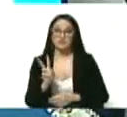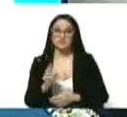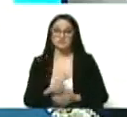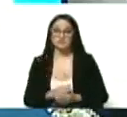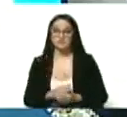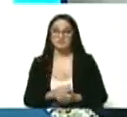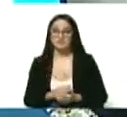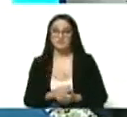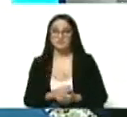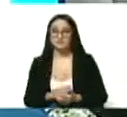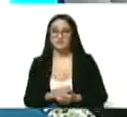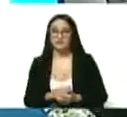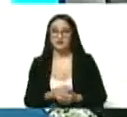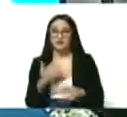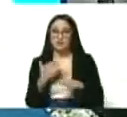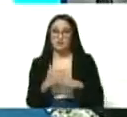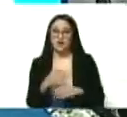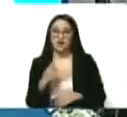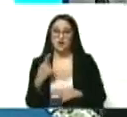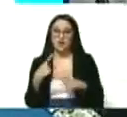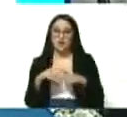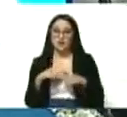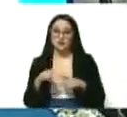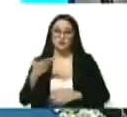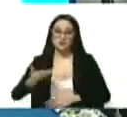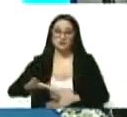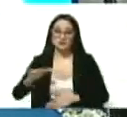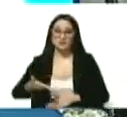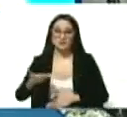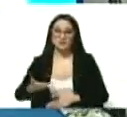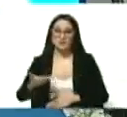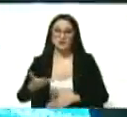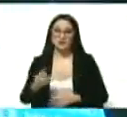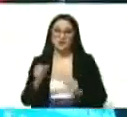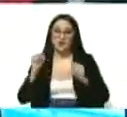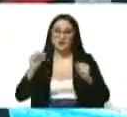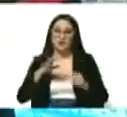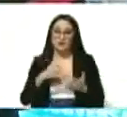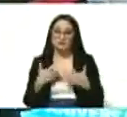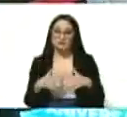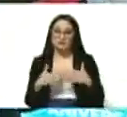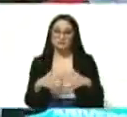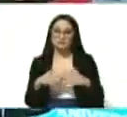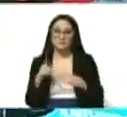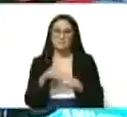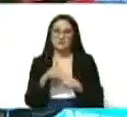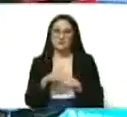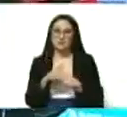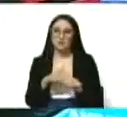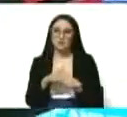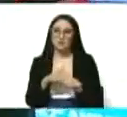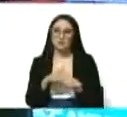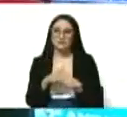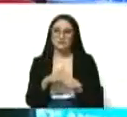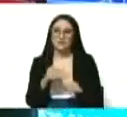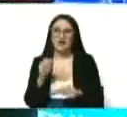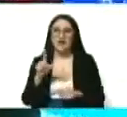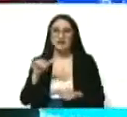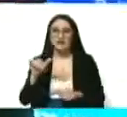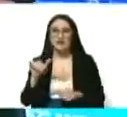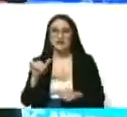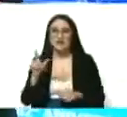al igual que otros importantes héroes de la industria petrolera como Ali Rodríguez Araque, a